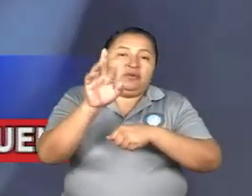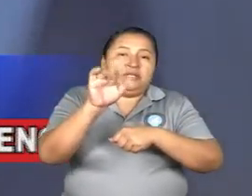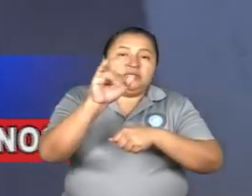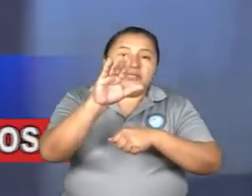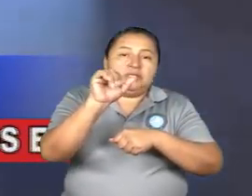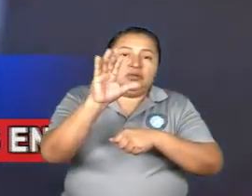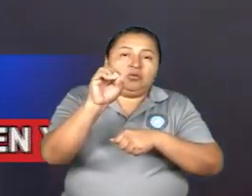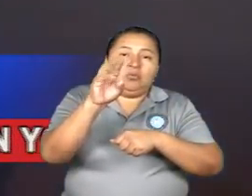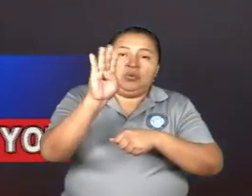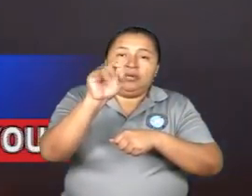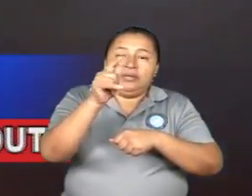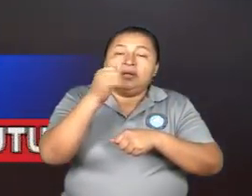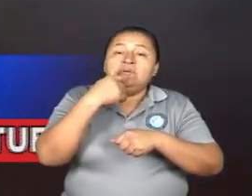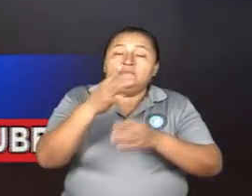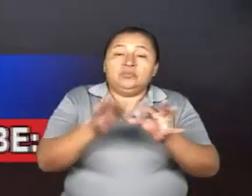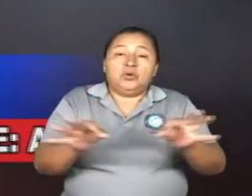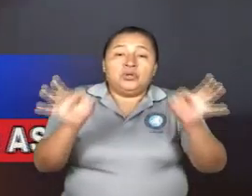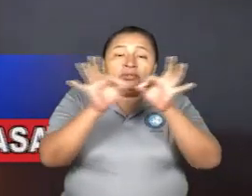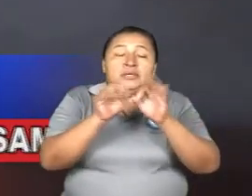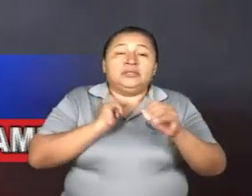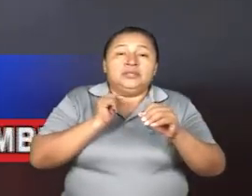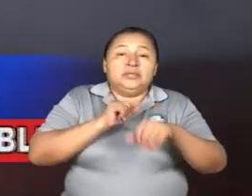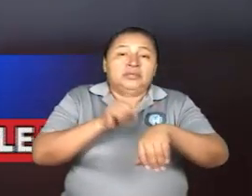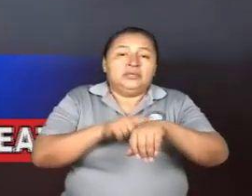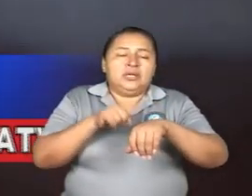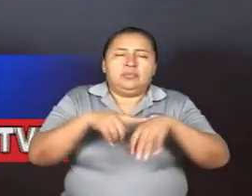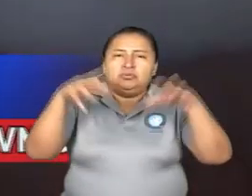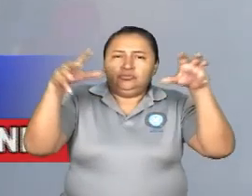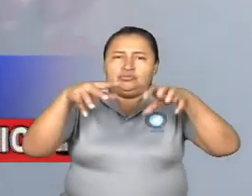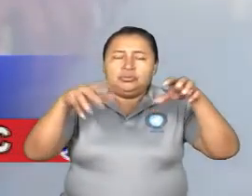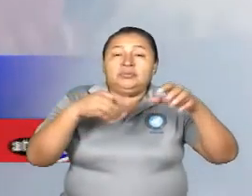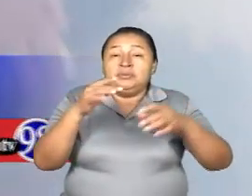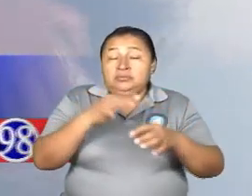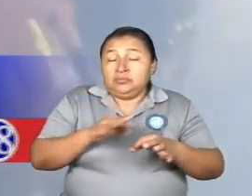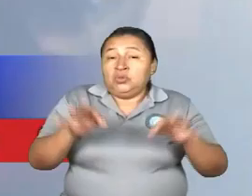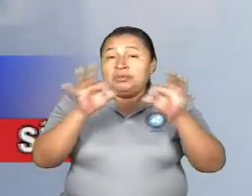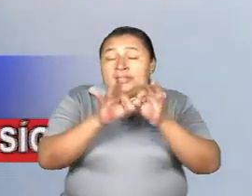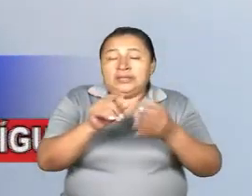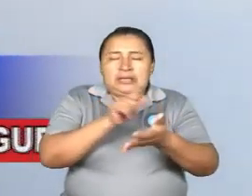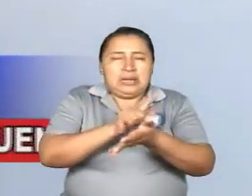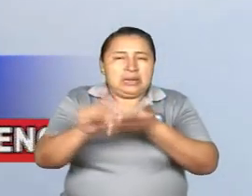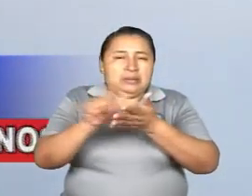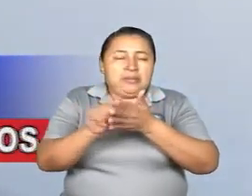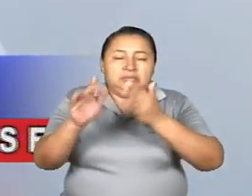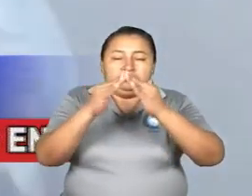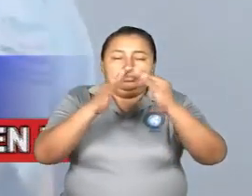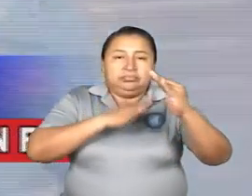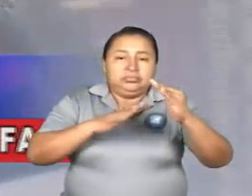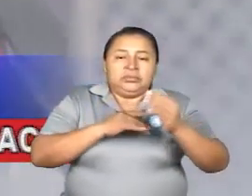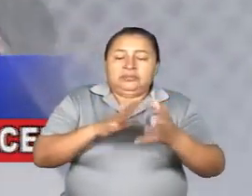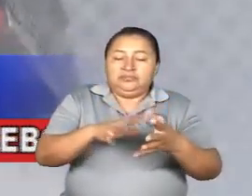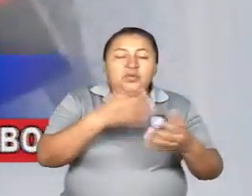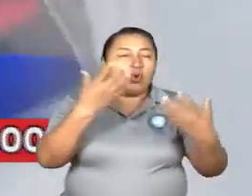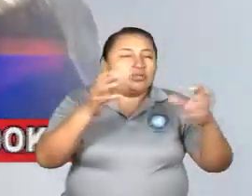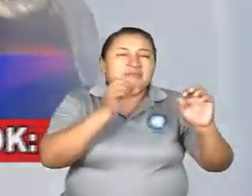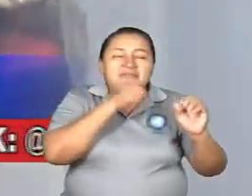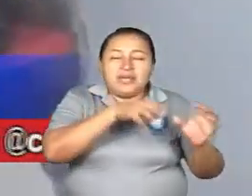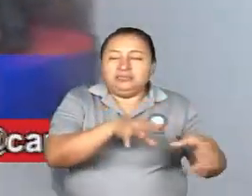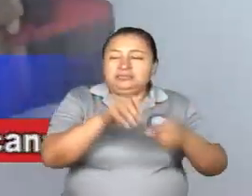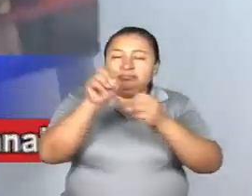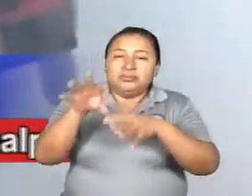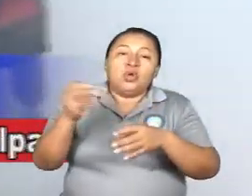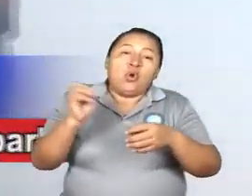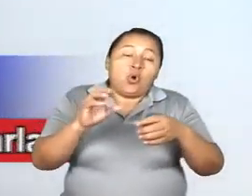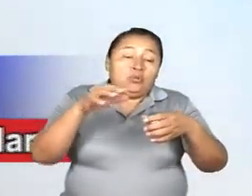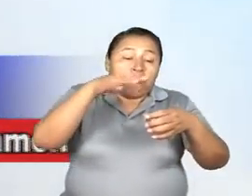refirió que lo más importante en este tiempo de invierno es mantener limpios los patios, eliminar la chatarra y tapar los